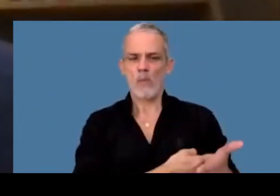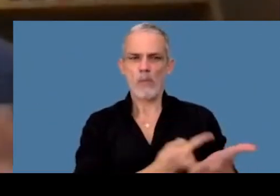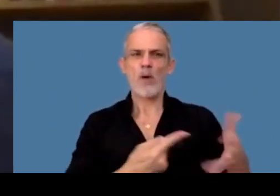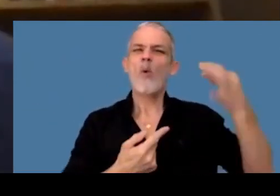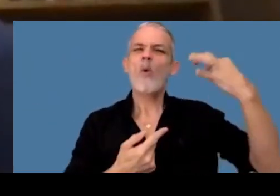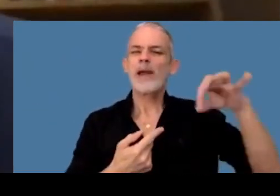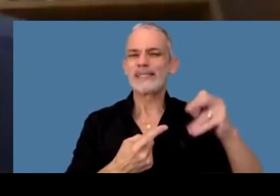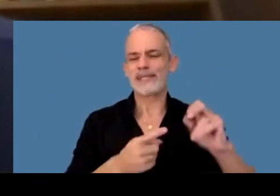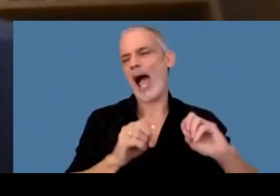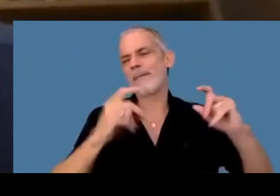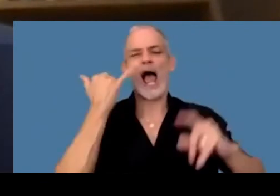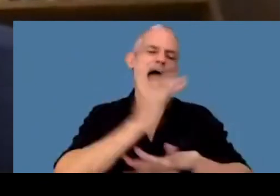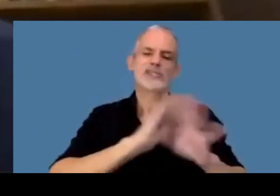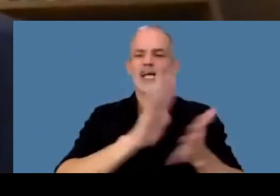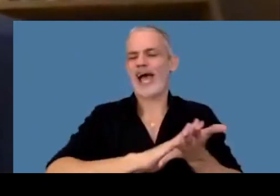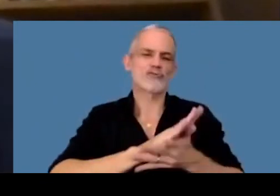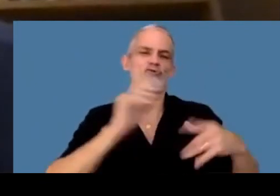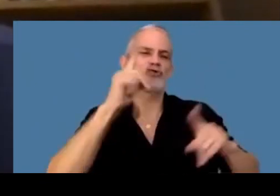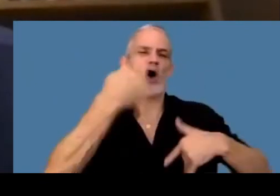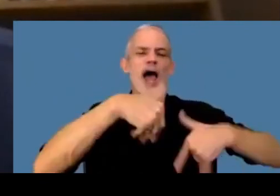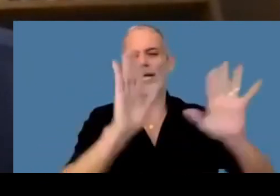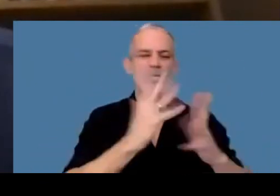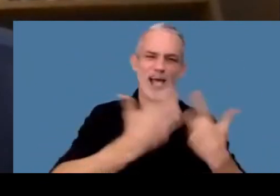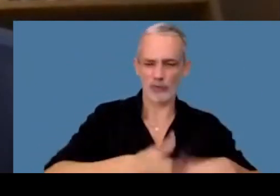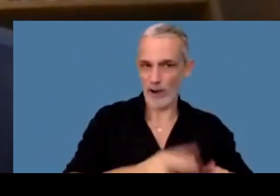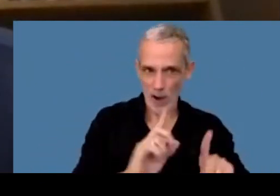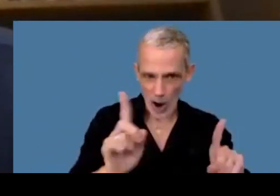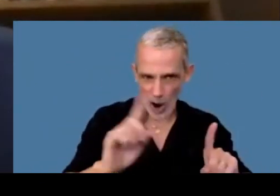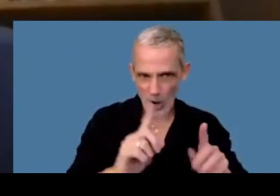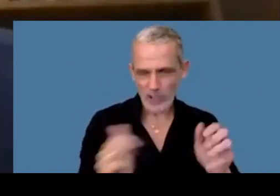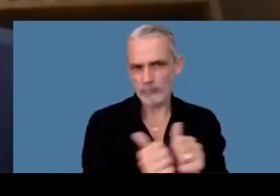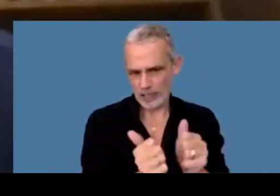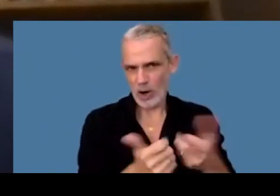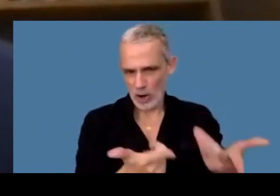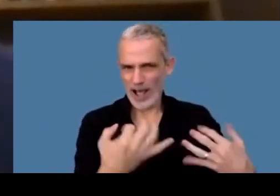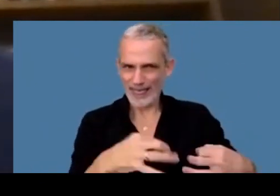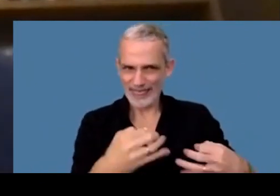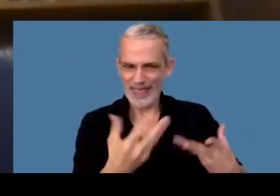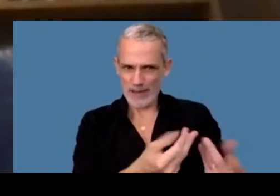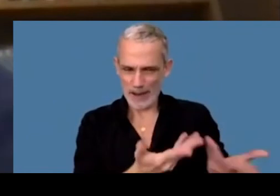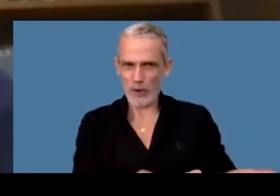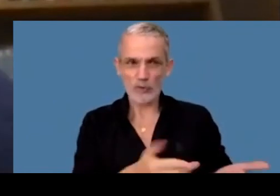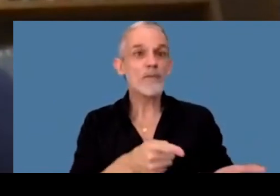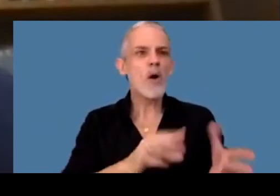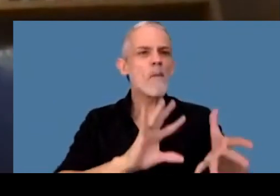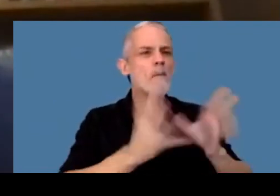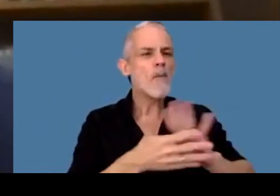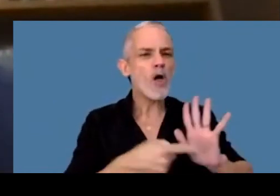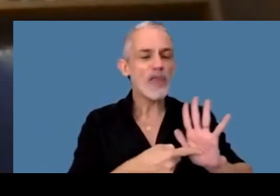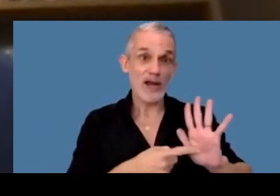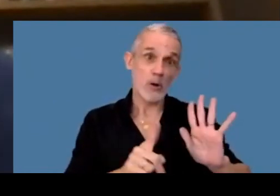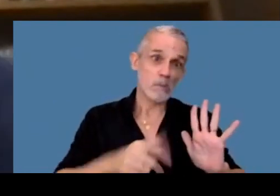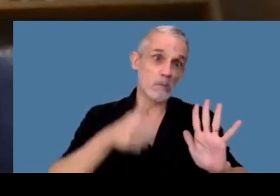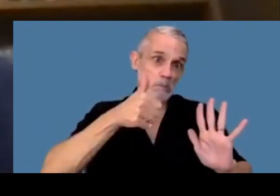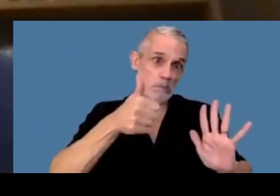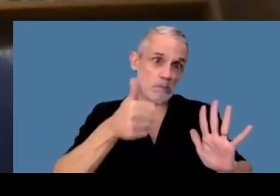milagros, no es que funcionan solas, hay que acompañarla. Hay que acompañarla, pero este modelo ha sido medianamente exitoso